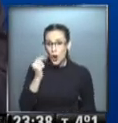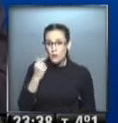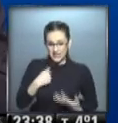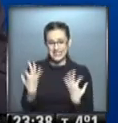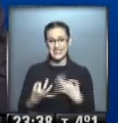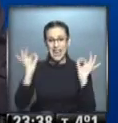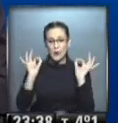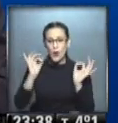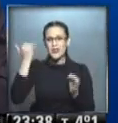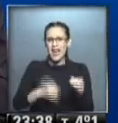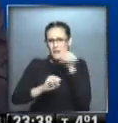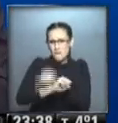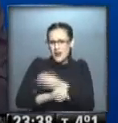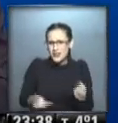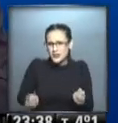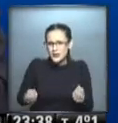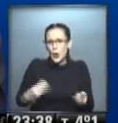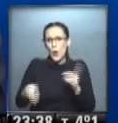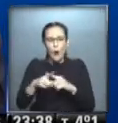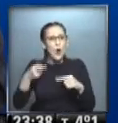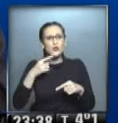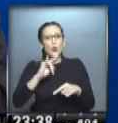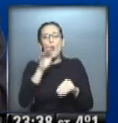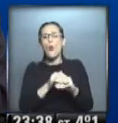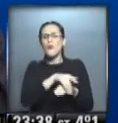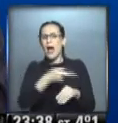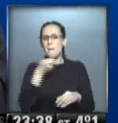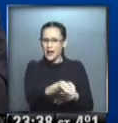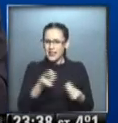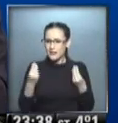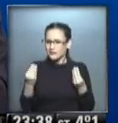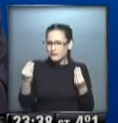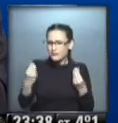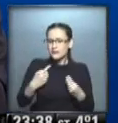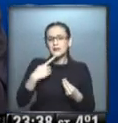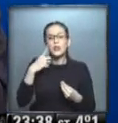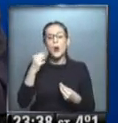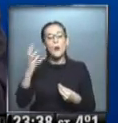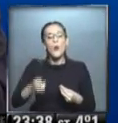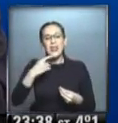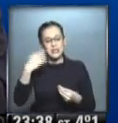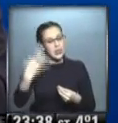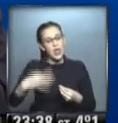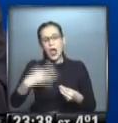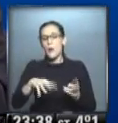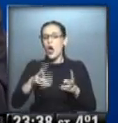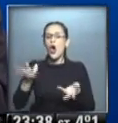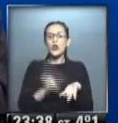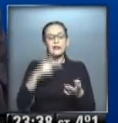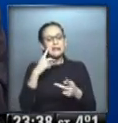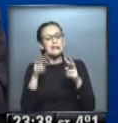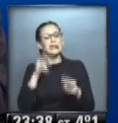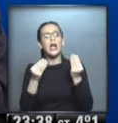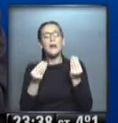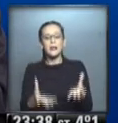y encima terminó preso acusado de homicidio. La Corte Suprema revisó esto y dijo, revisemos este caso, esto no está bien. La Cámara de